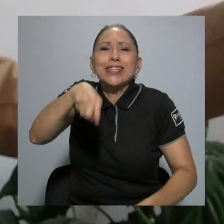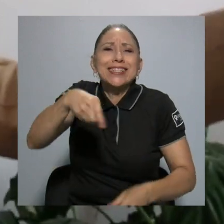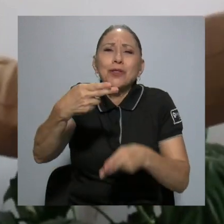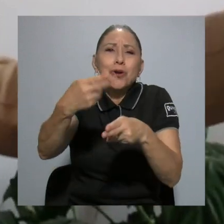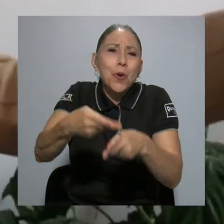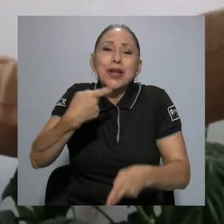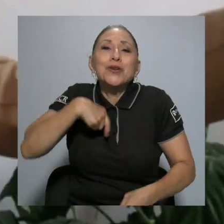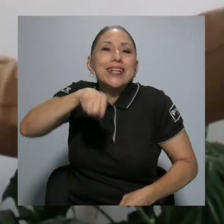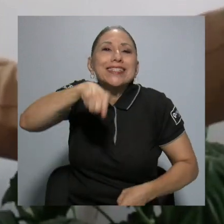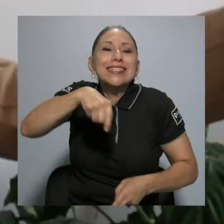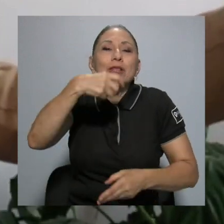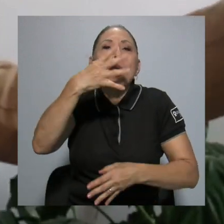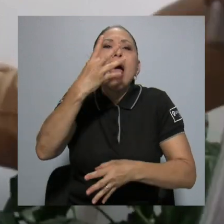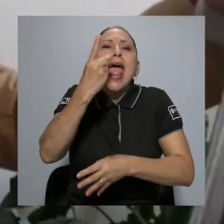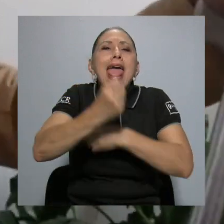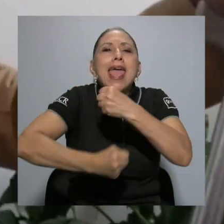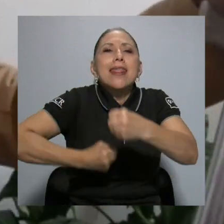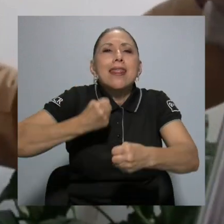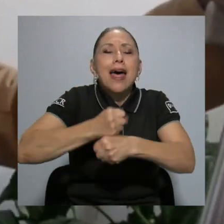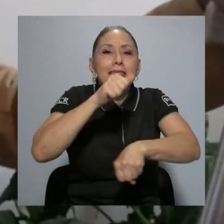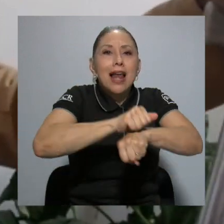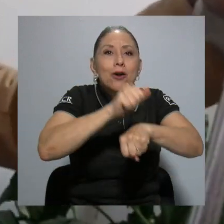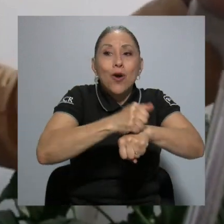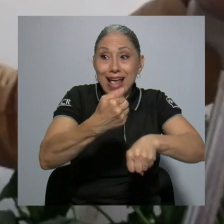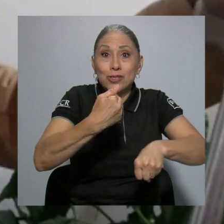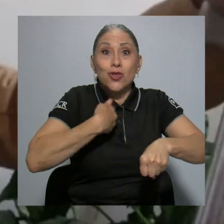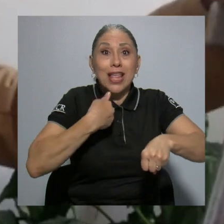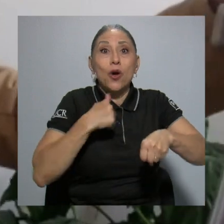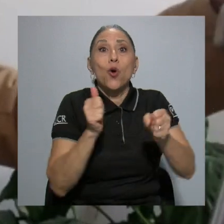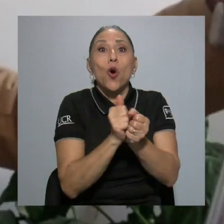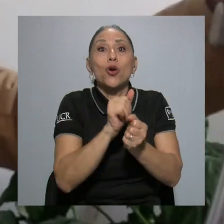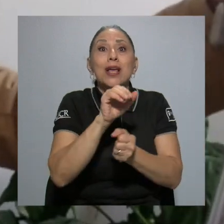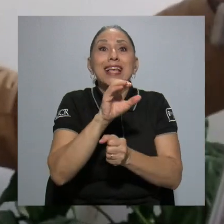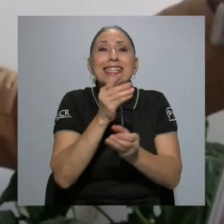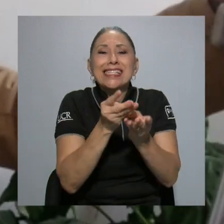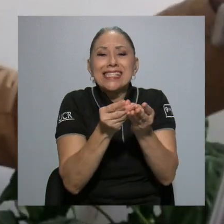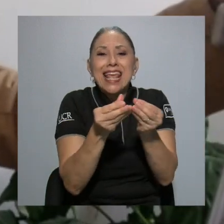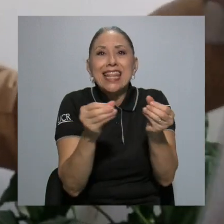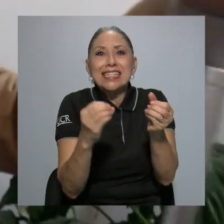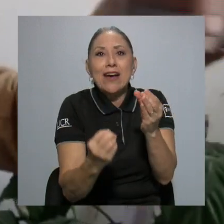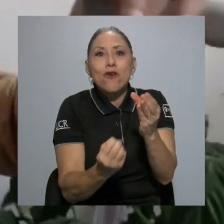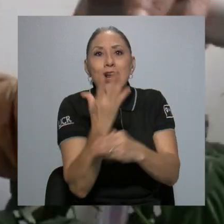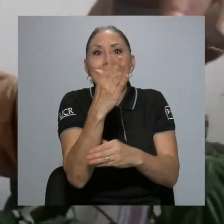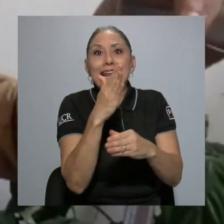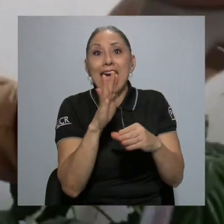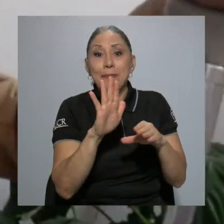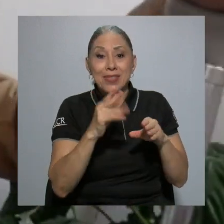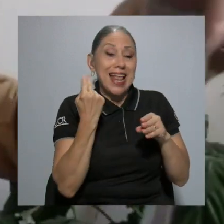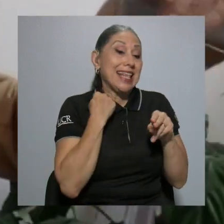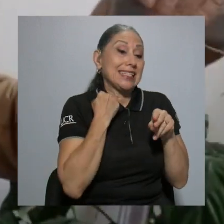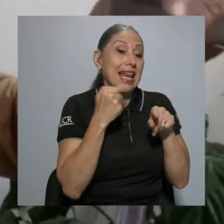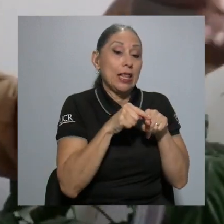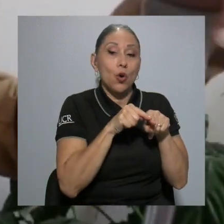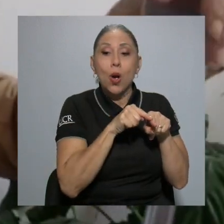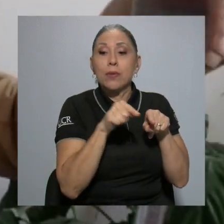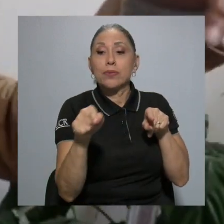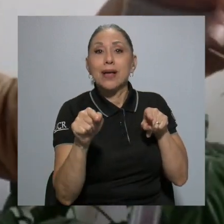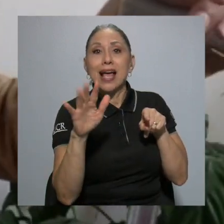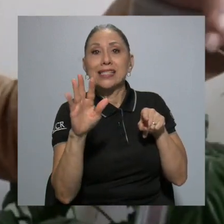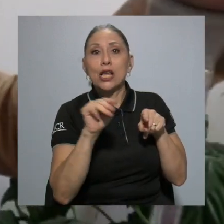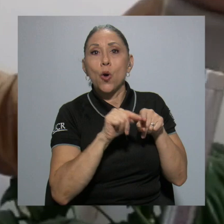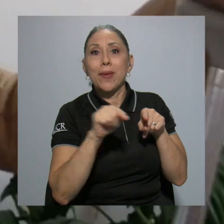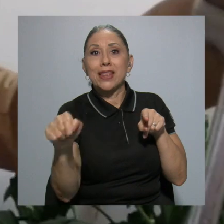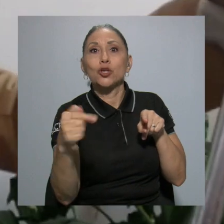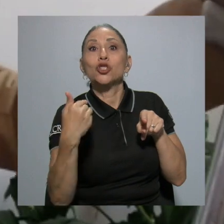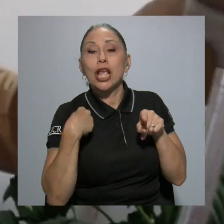roca. Y eso la tengo con la ceniza volcánica. A 5 metros del esqueleto tengo una capa de ceniza volcánica que